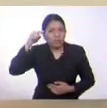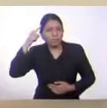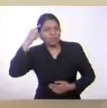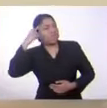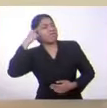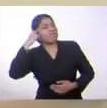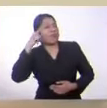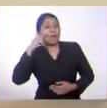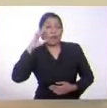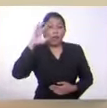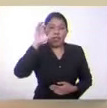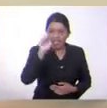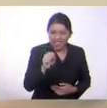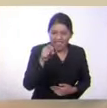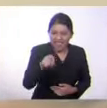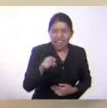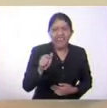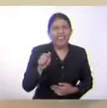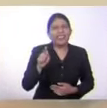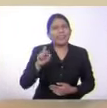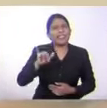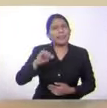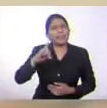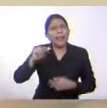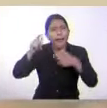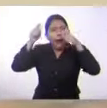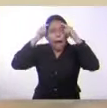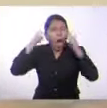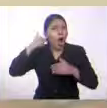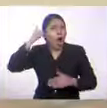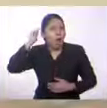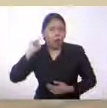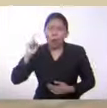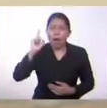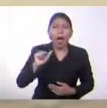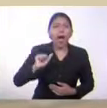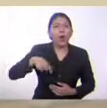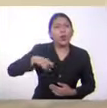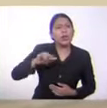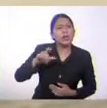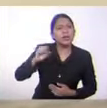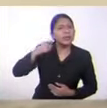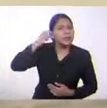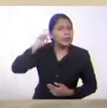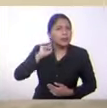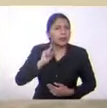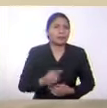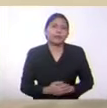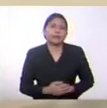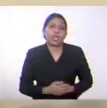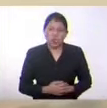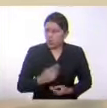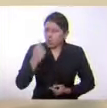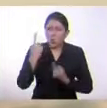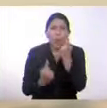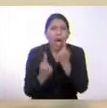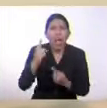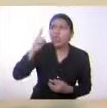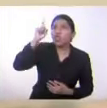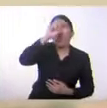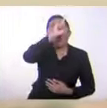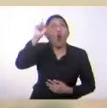de desunir al Átrida rey de los hombres y al divino Aquiles. ¿Cuál de entre los dioses les lanzó